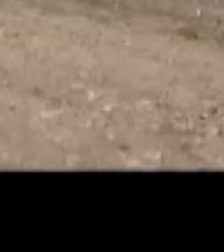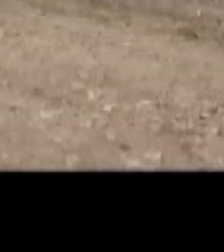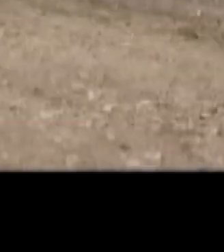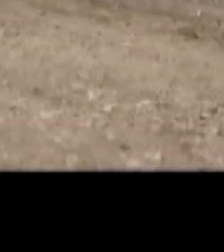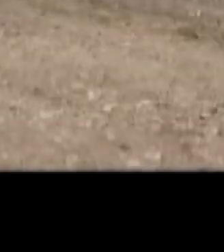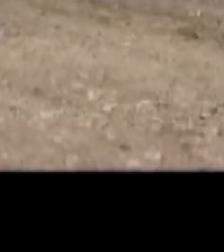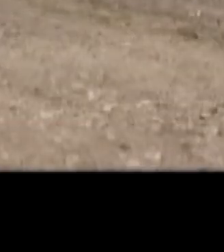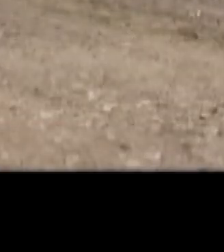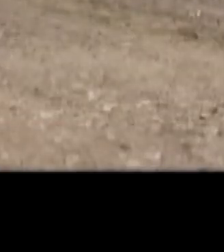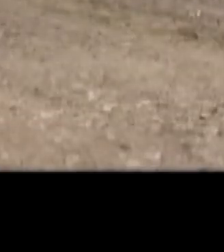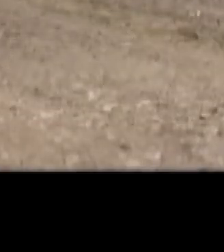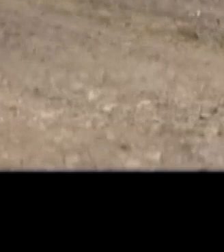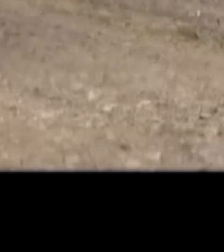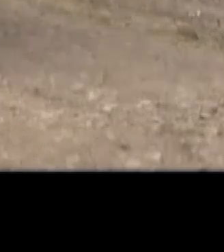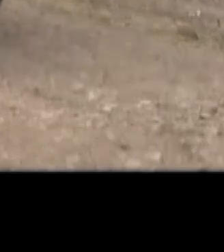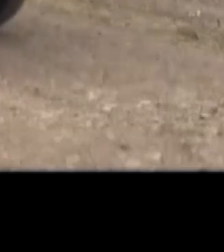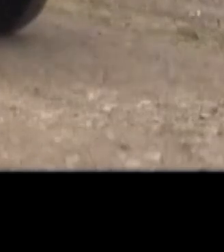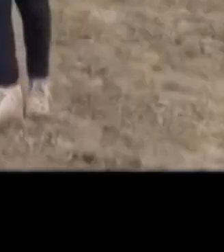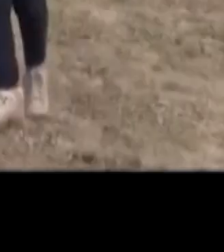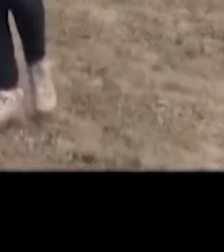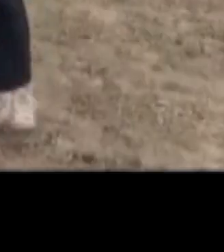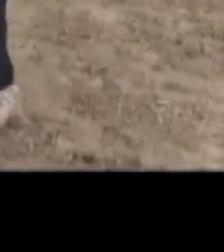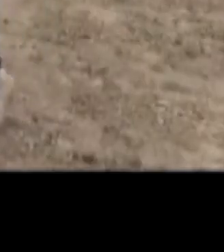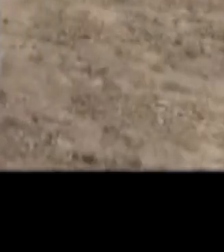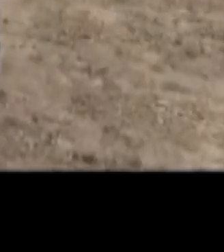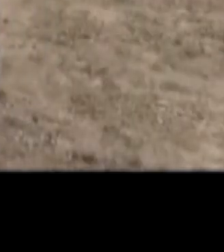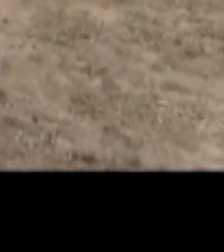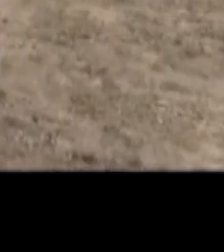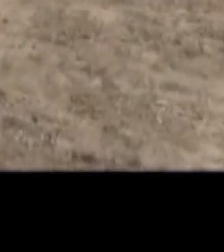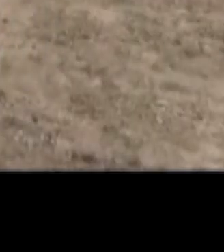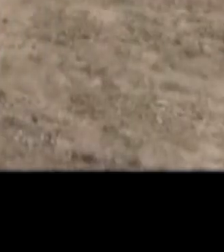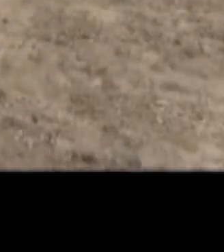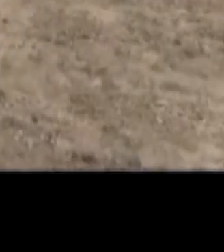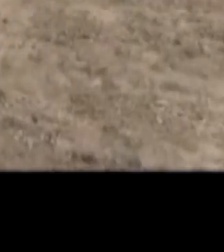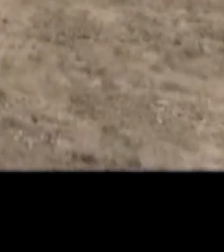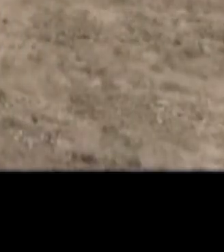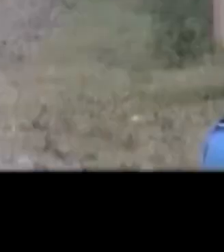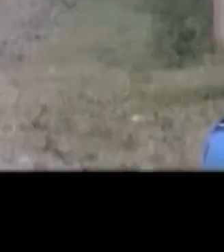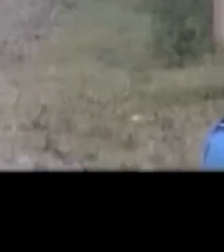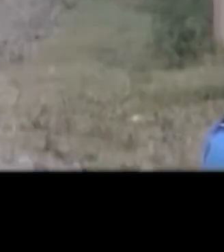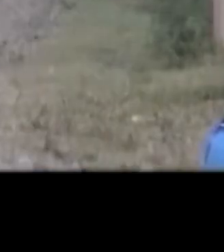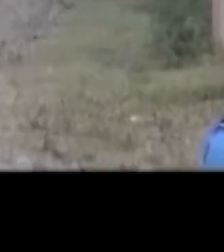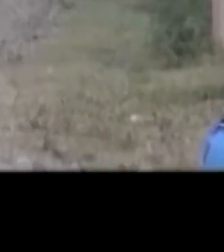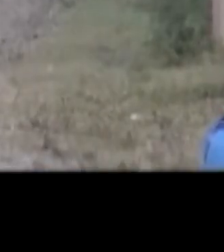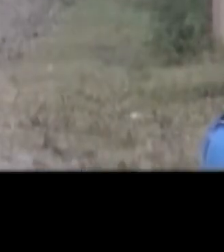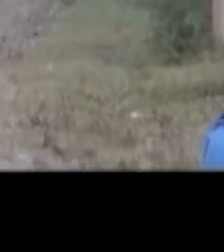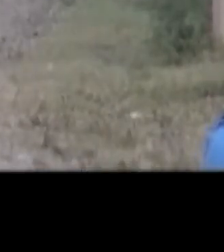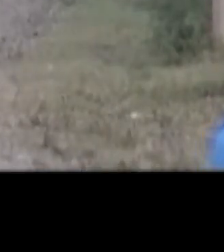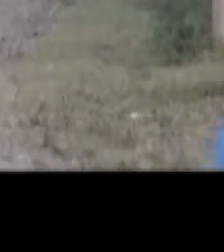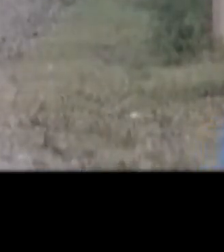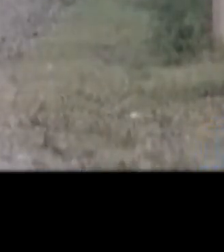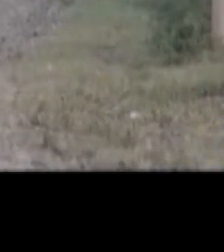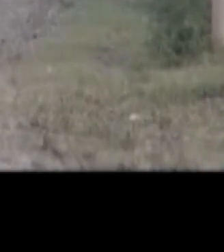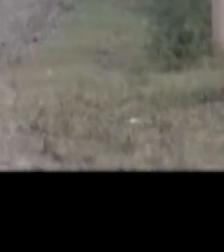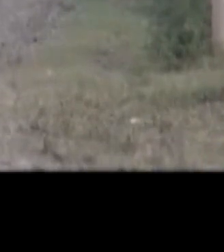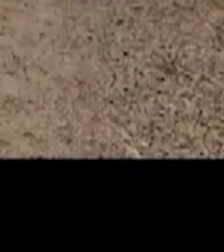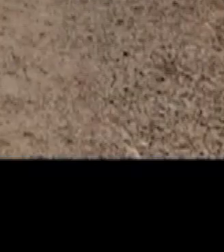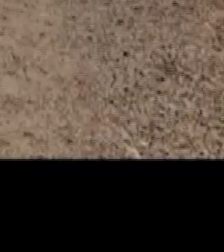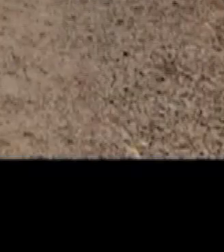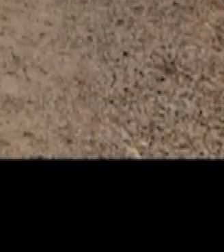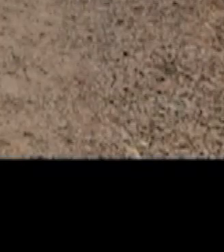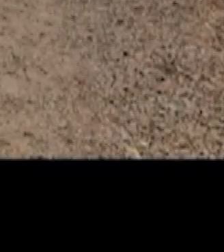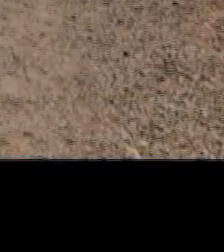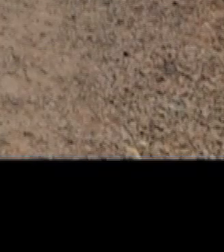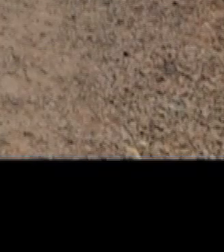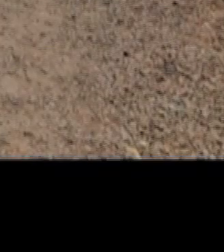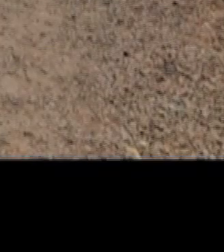de adoquinado muy importante, de 28 kilómetros de longitud, Ahí tenemos las condiciones en que la población se